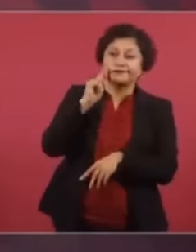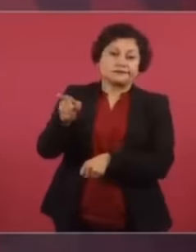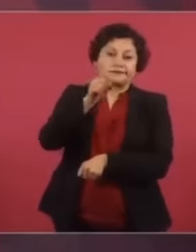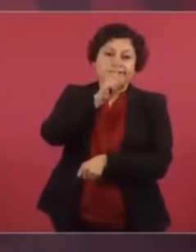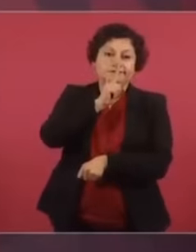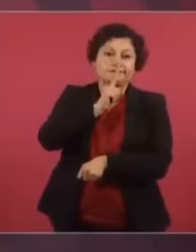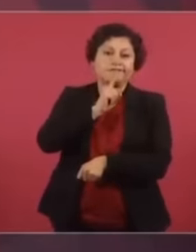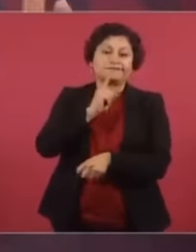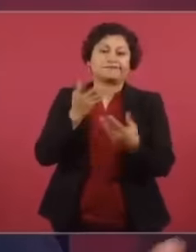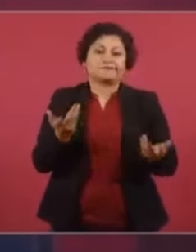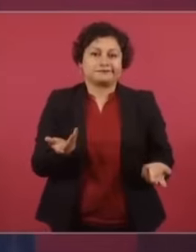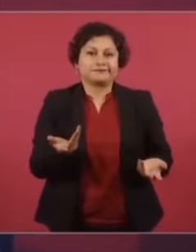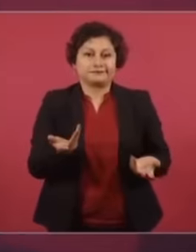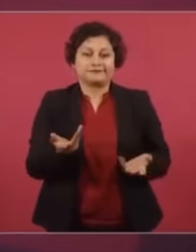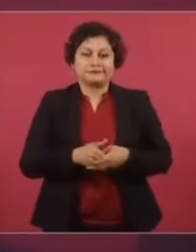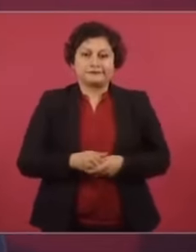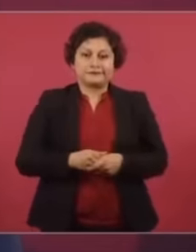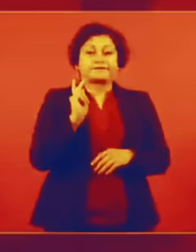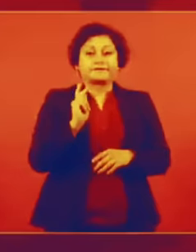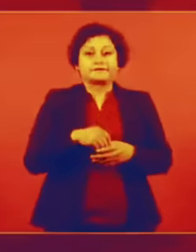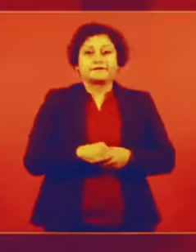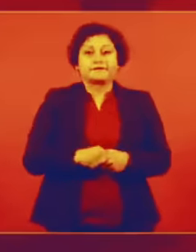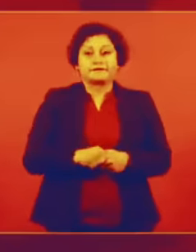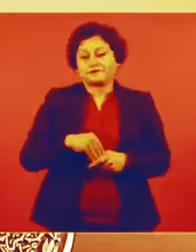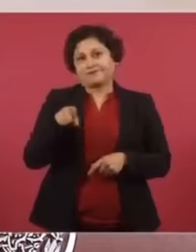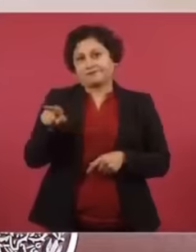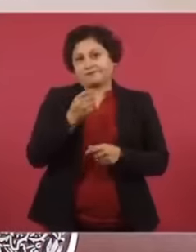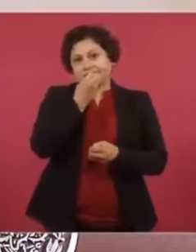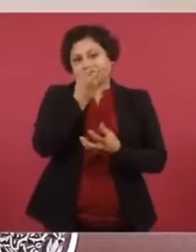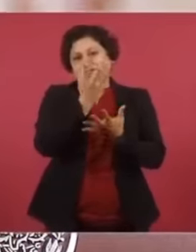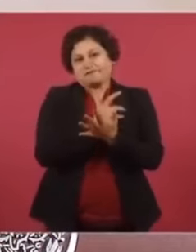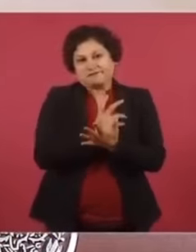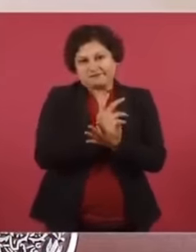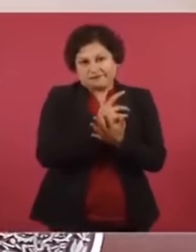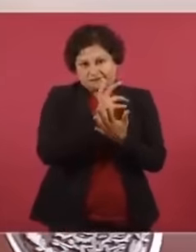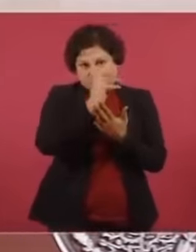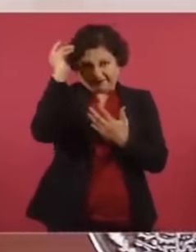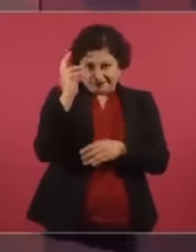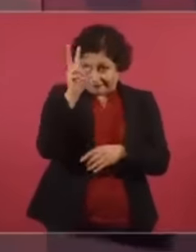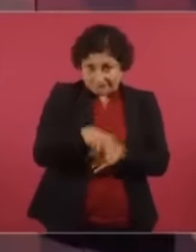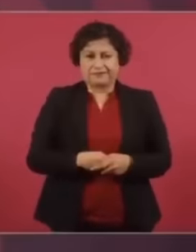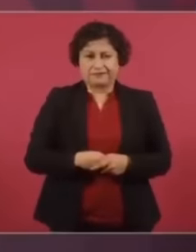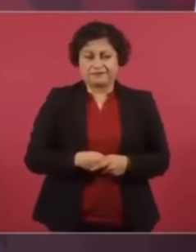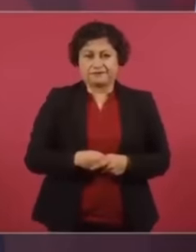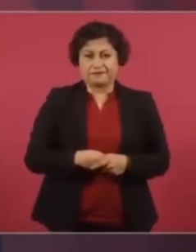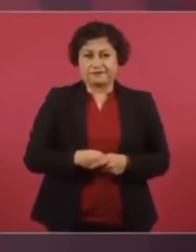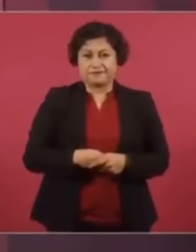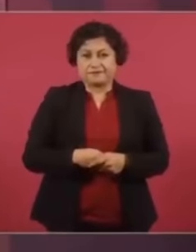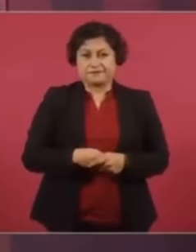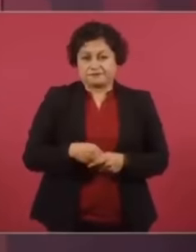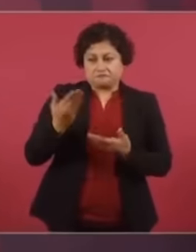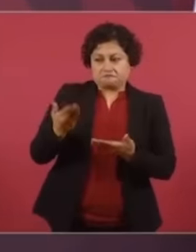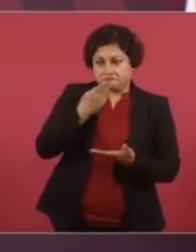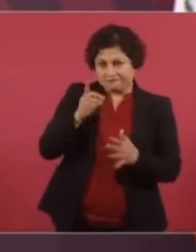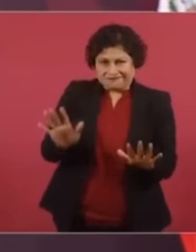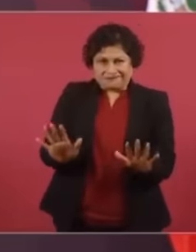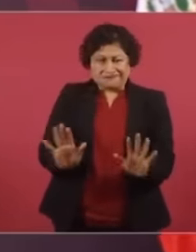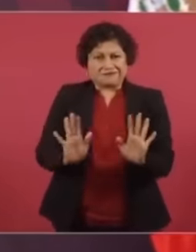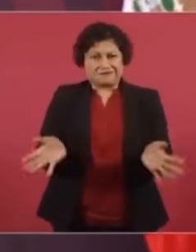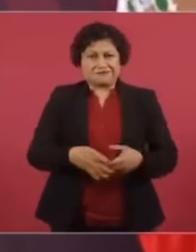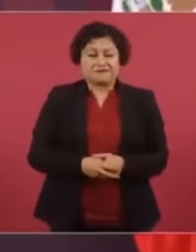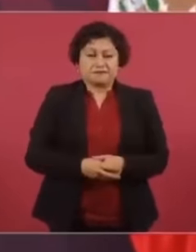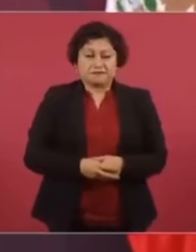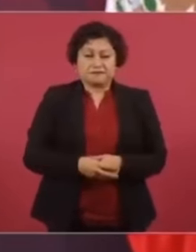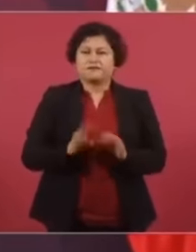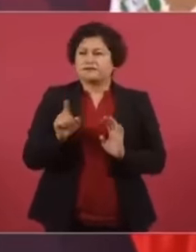credibilidad. Pero es una desproporción. Es decir, a ver, ya. O